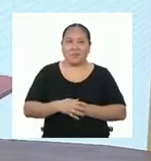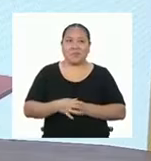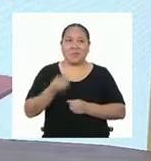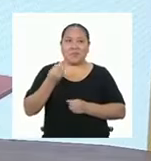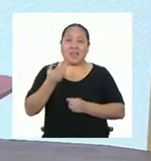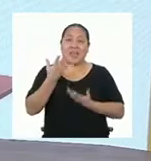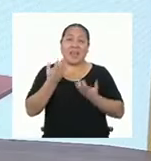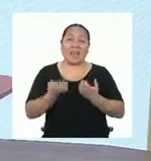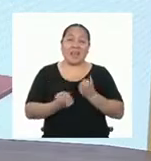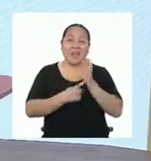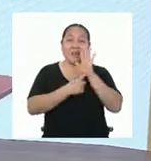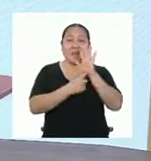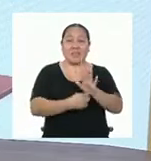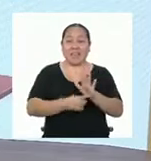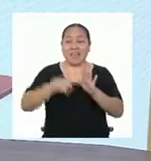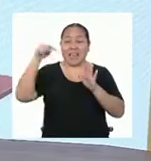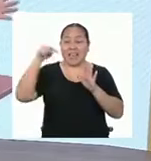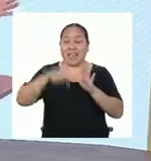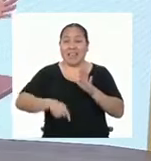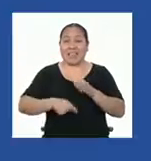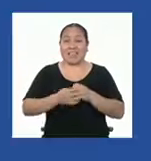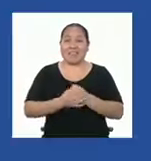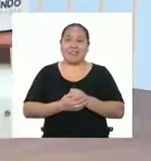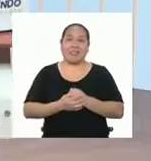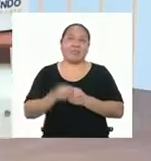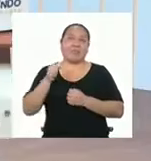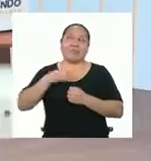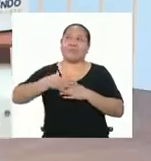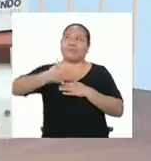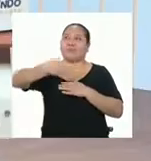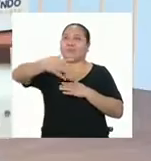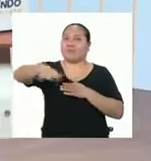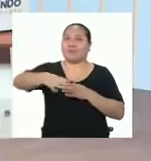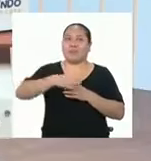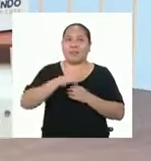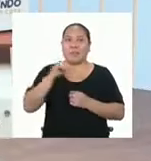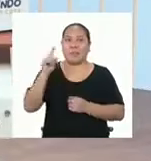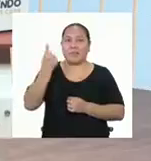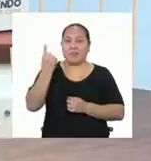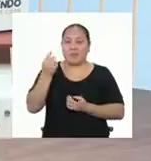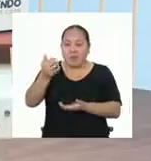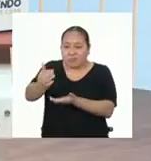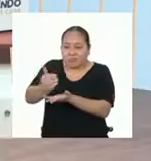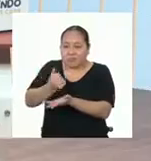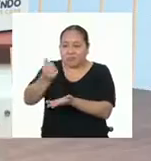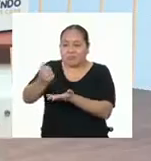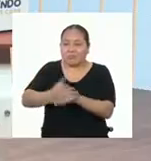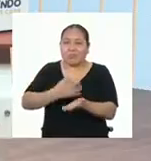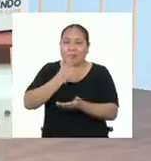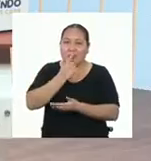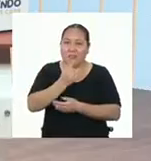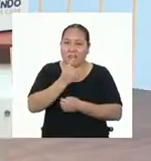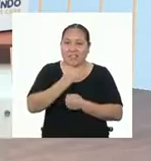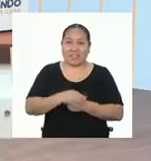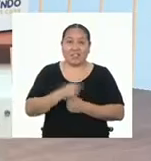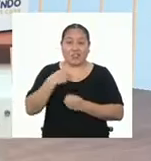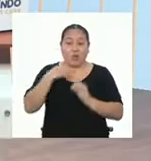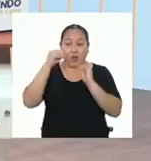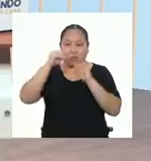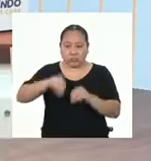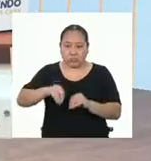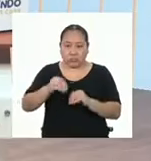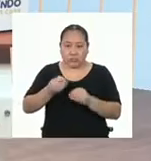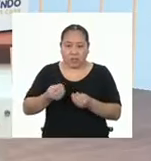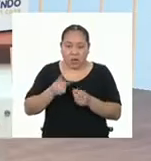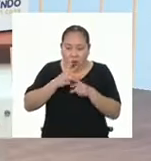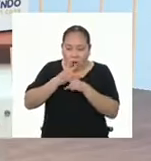porque quería registrar este hecho histórico para toda la eternidad Mi primera cosecha de fresas Sí, yo misma las sembré y cuidé de